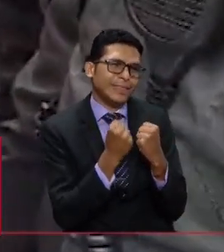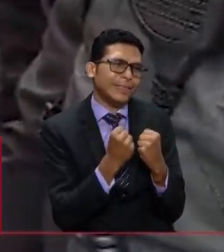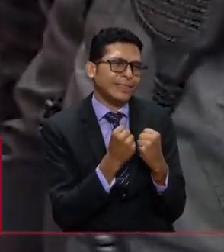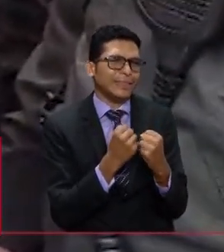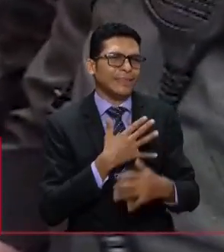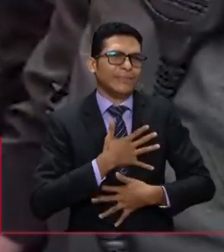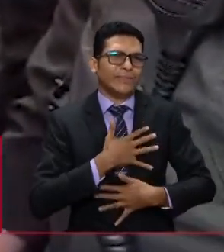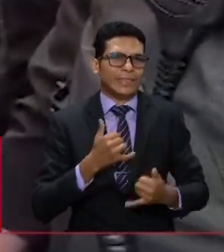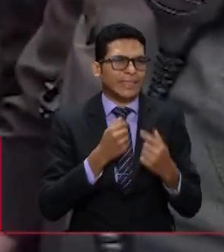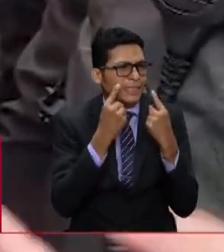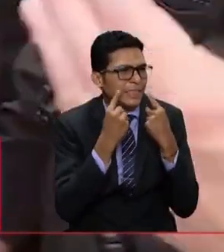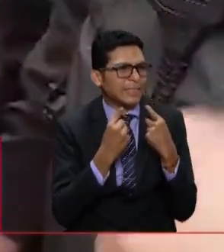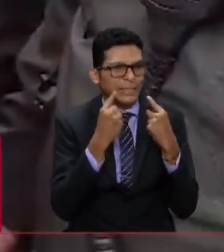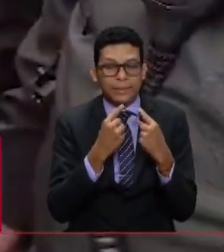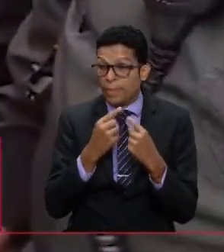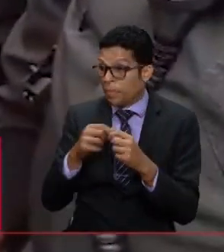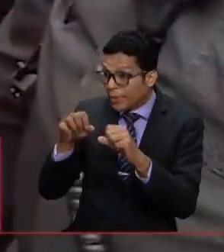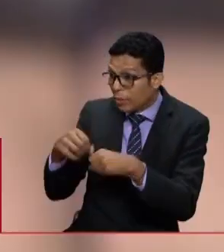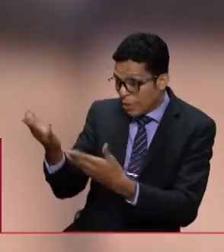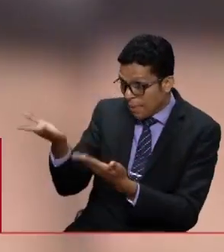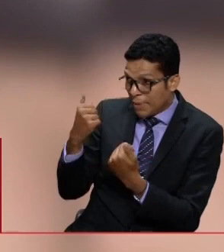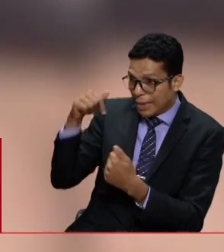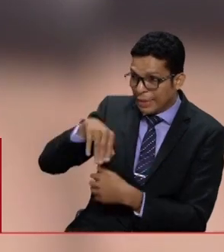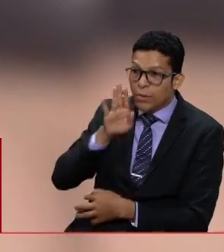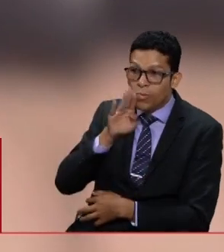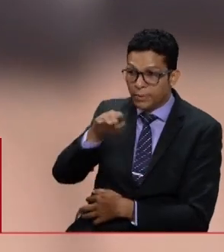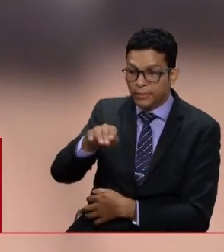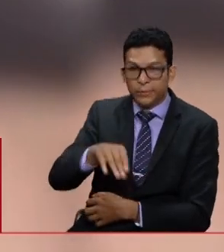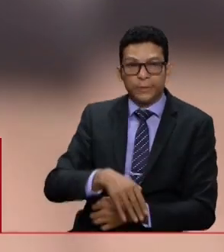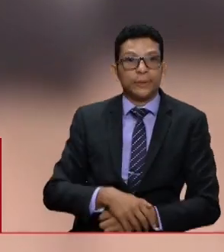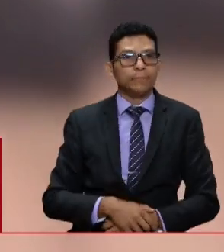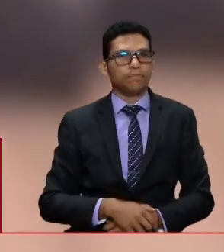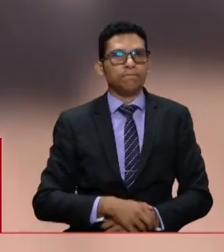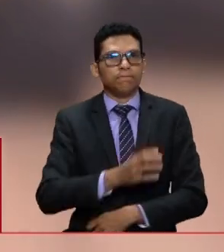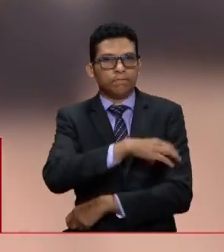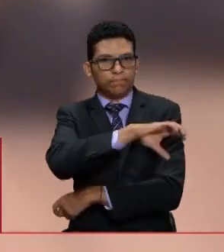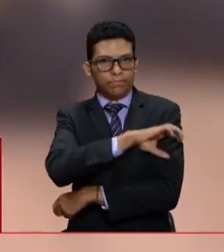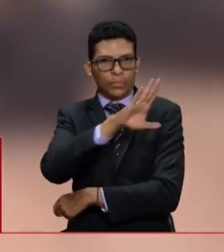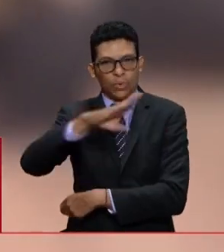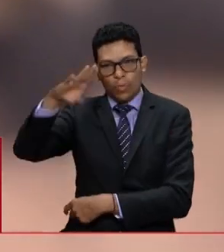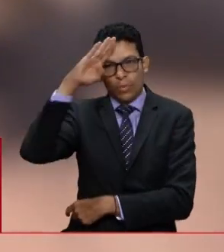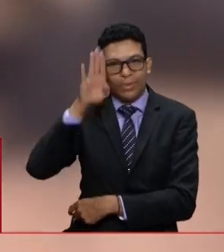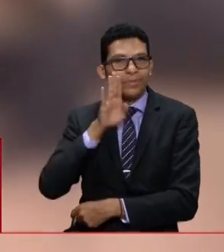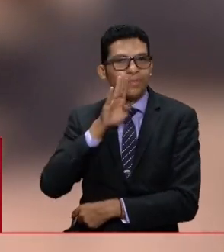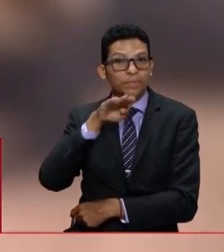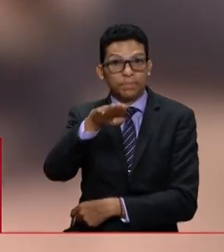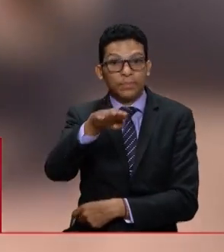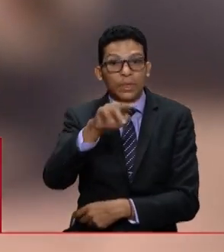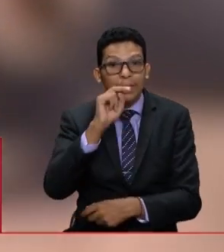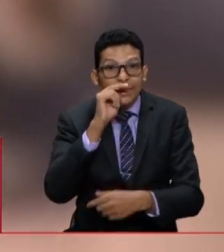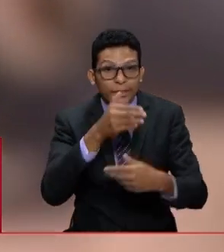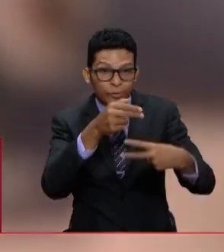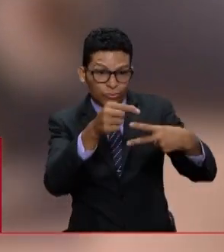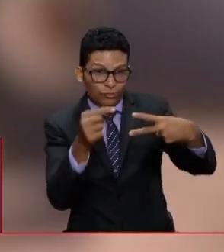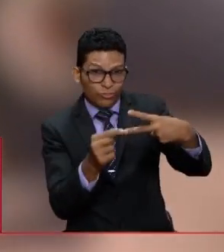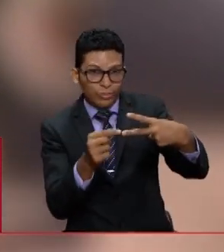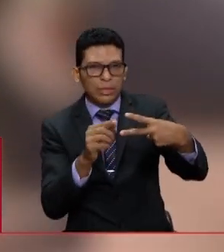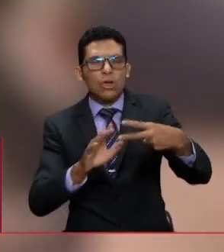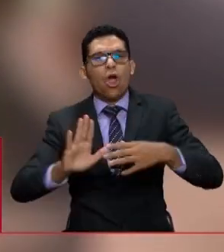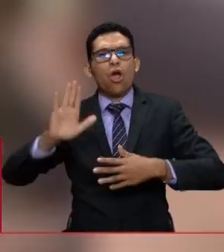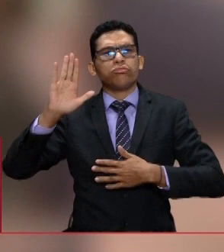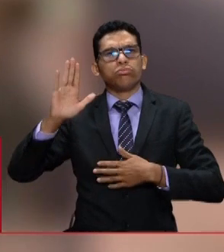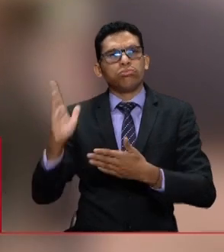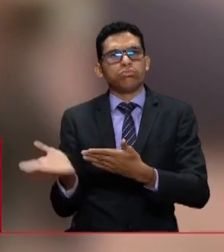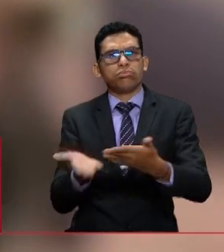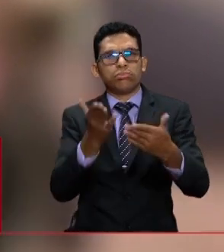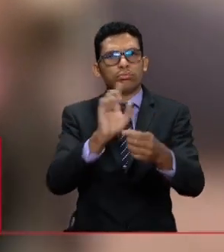Para que se dirija directamente para acá, para Buenaventura. Según informó el comandante de la policía de Buenaventura, los menores llegaron a la ciudad bajo la promesa de